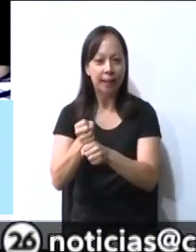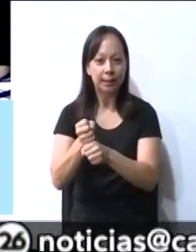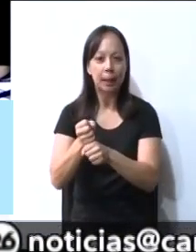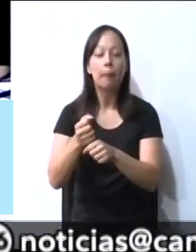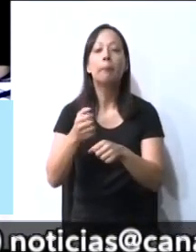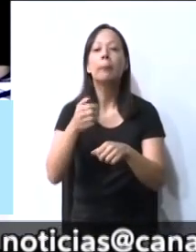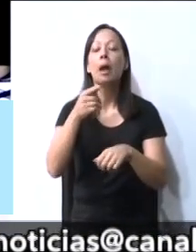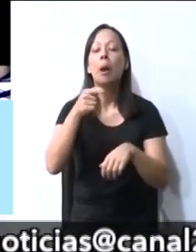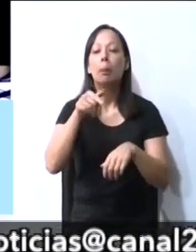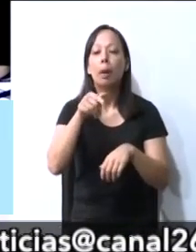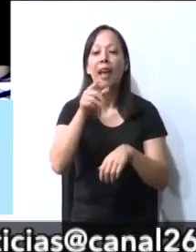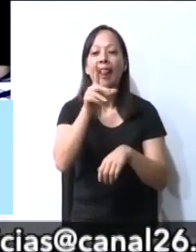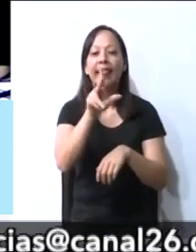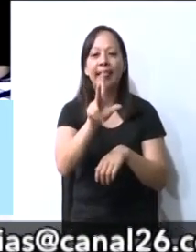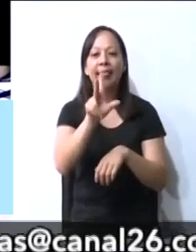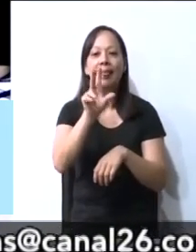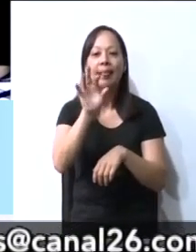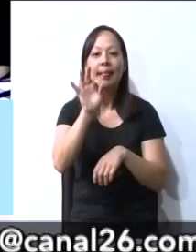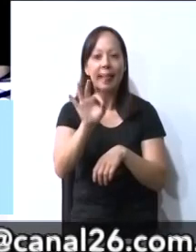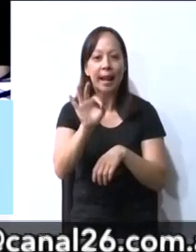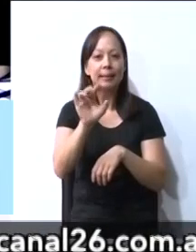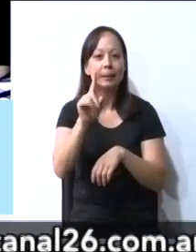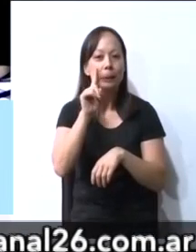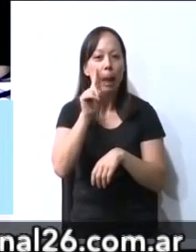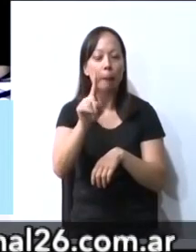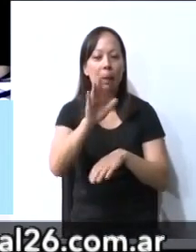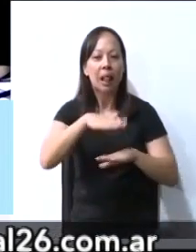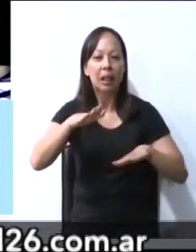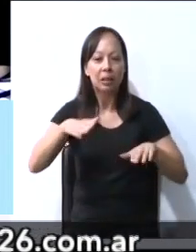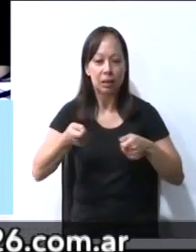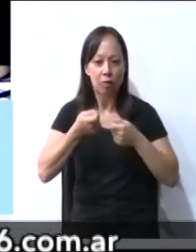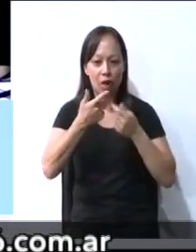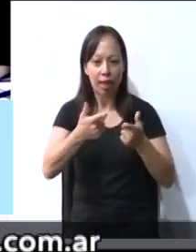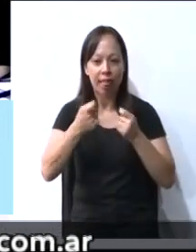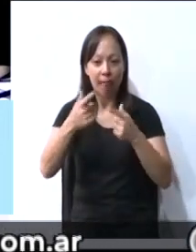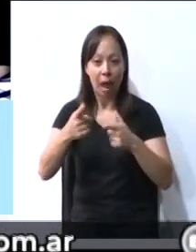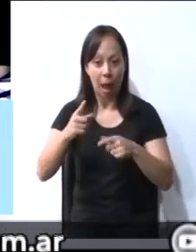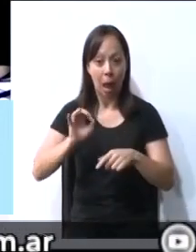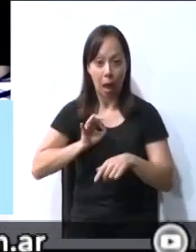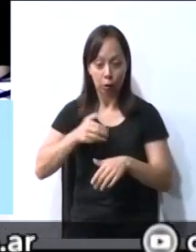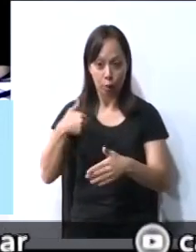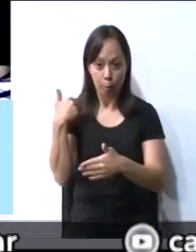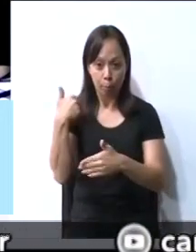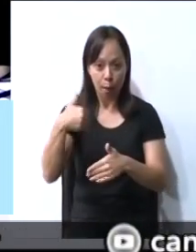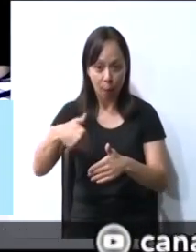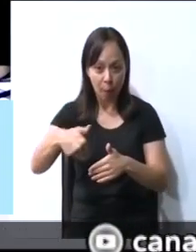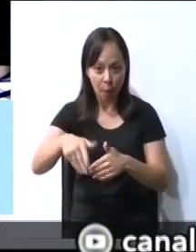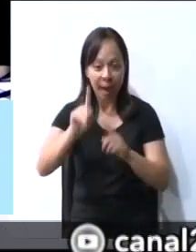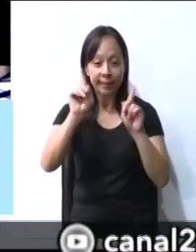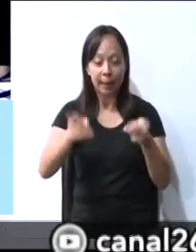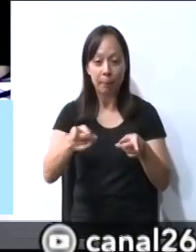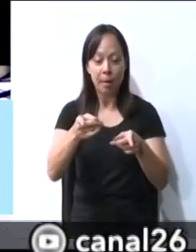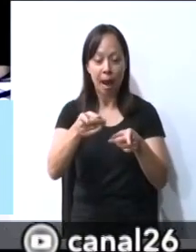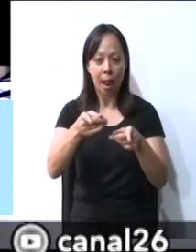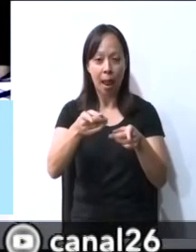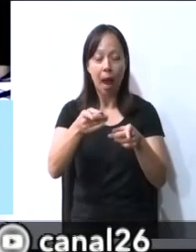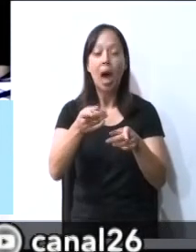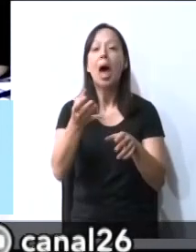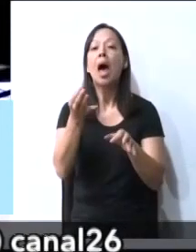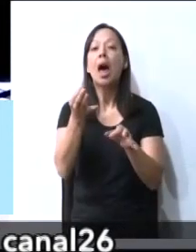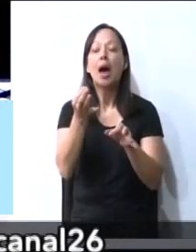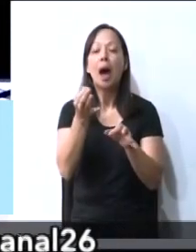chicos. Y esto es solo el principio. Tenemos en los próximos años previsto potenciar los aprendizajes de ciencia, matemática